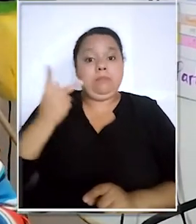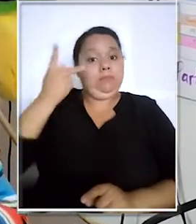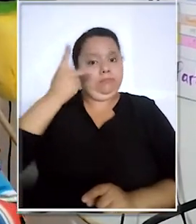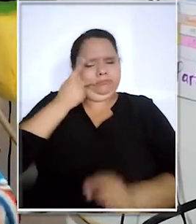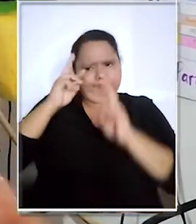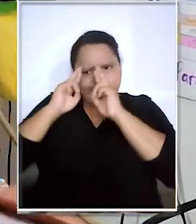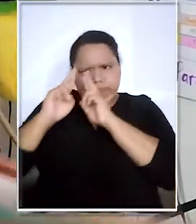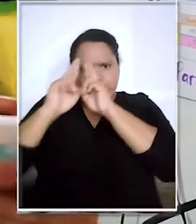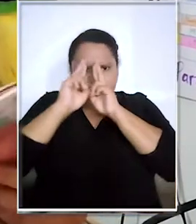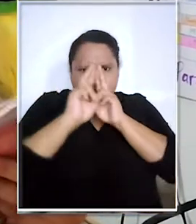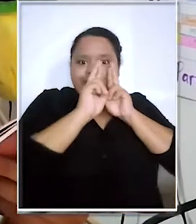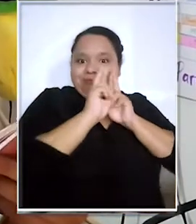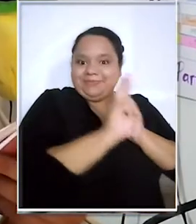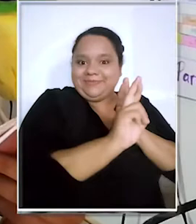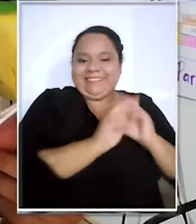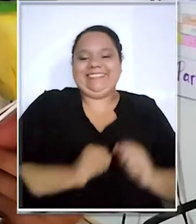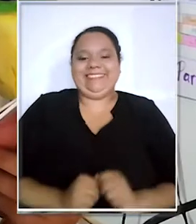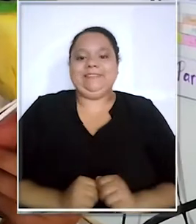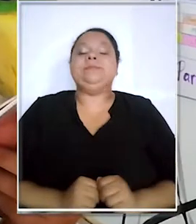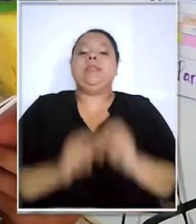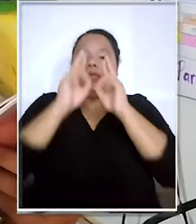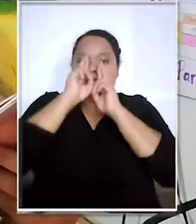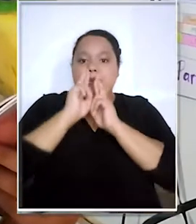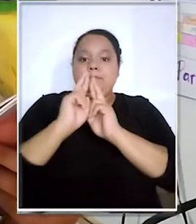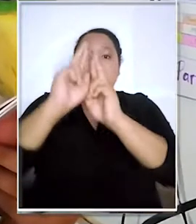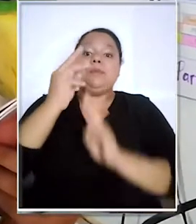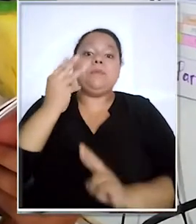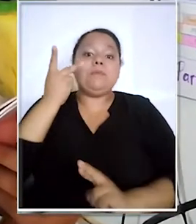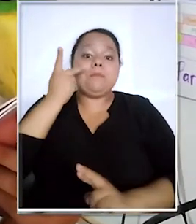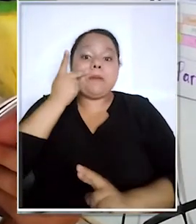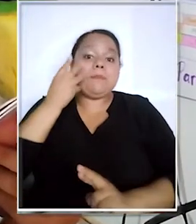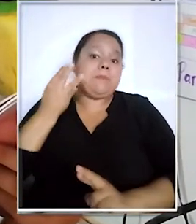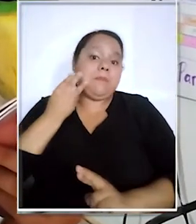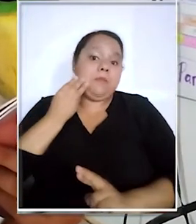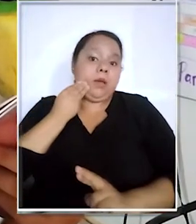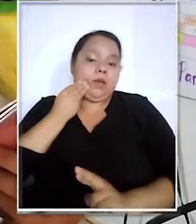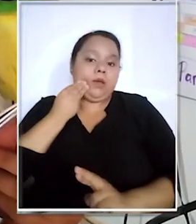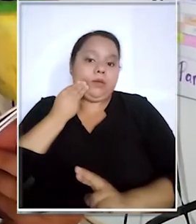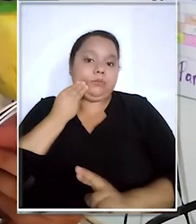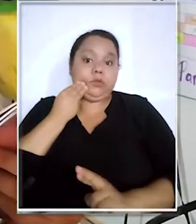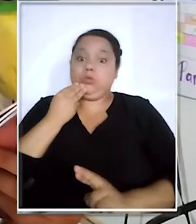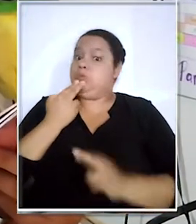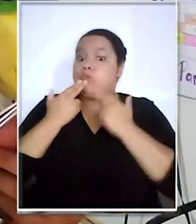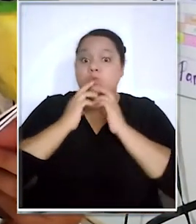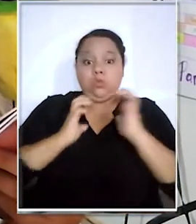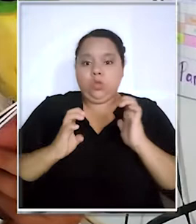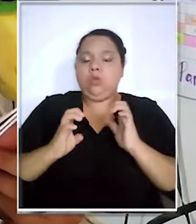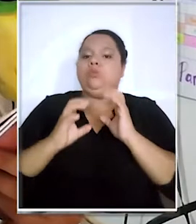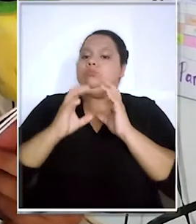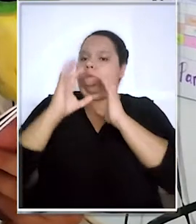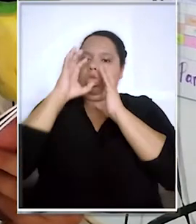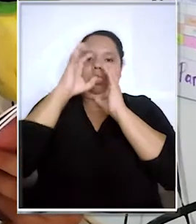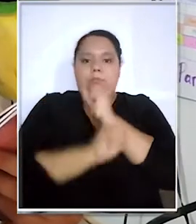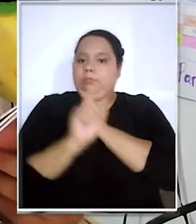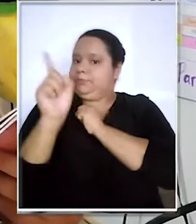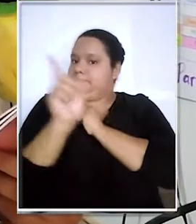al padre. Miren este escrito. Respeto al padre y a la madre. ellos no son malcriados. Obedecemos